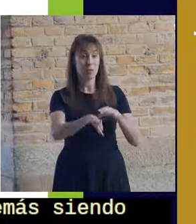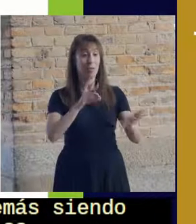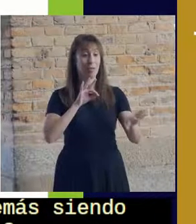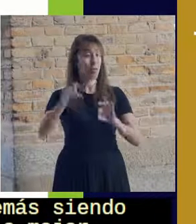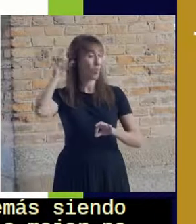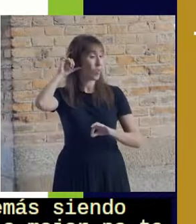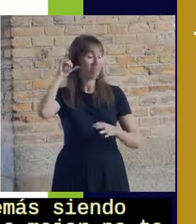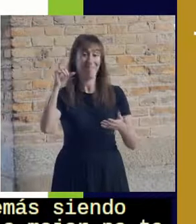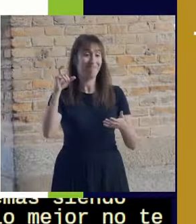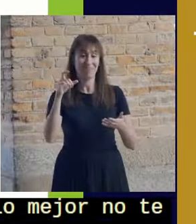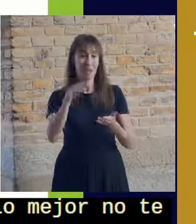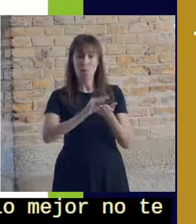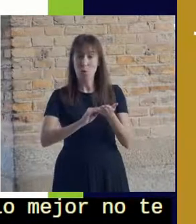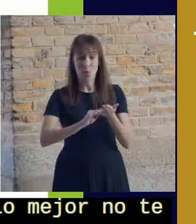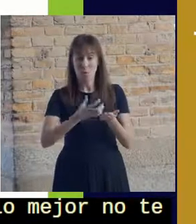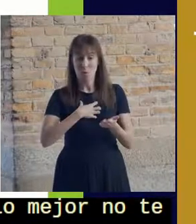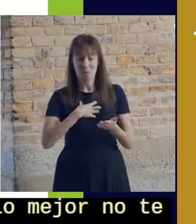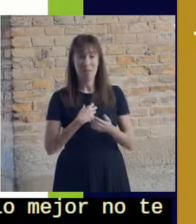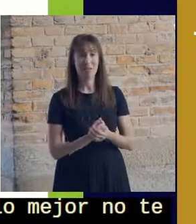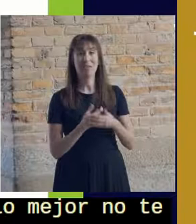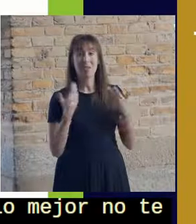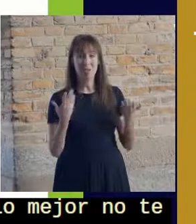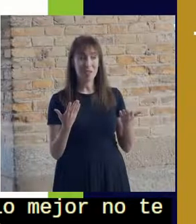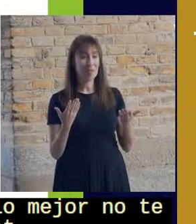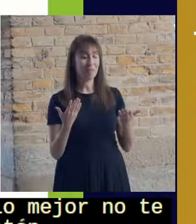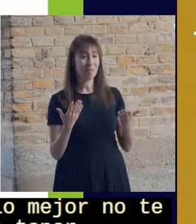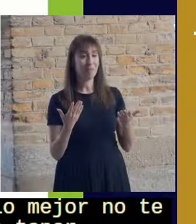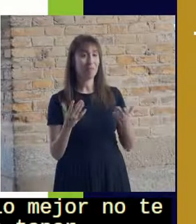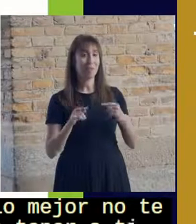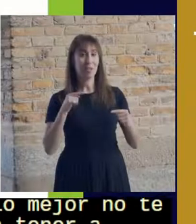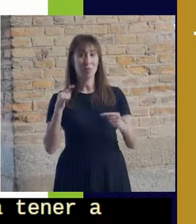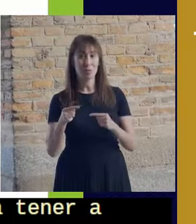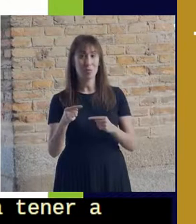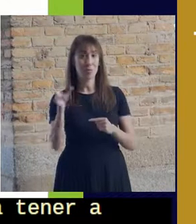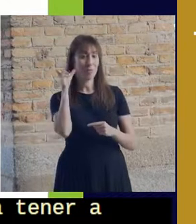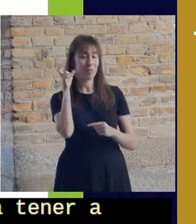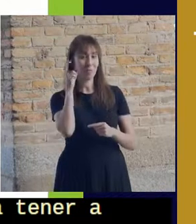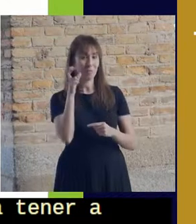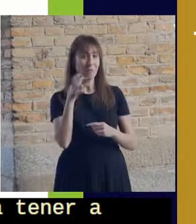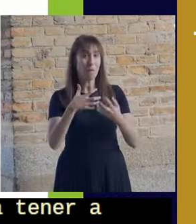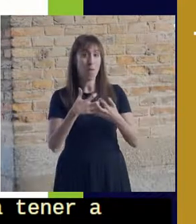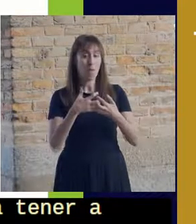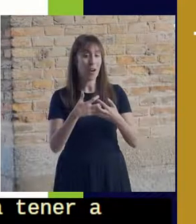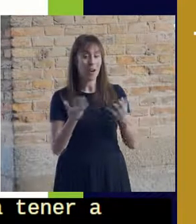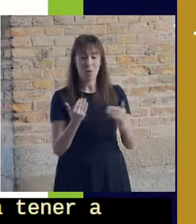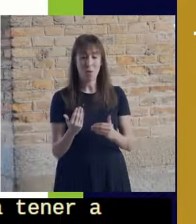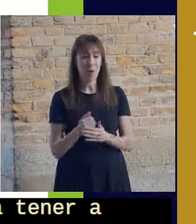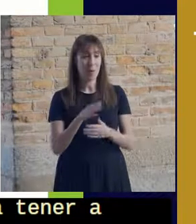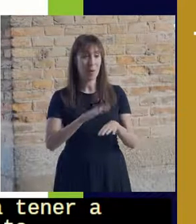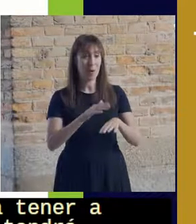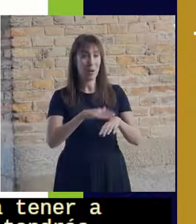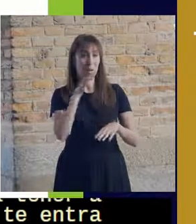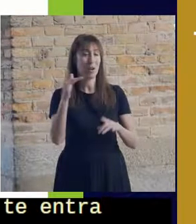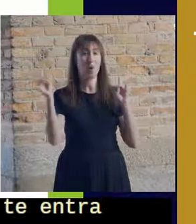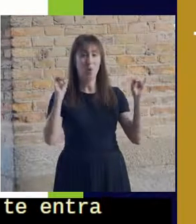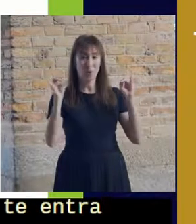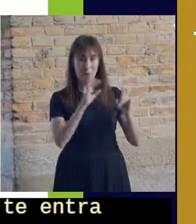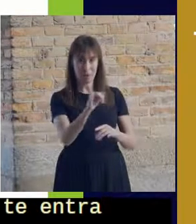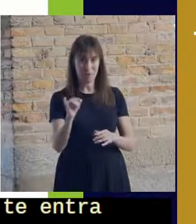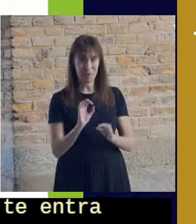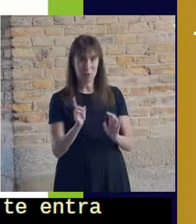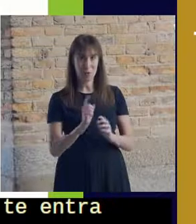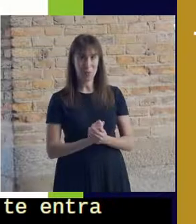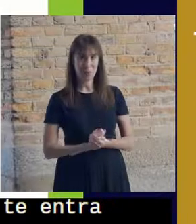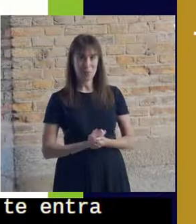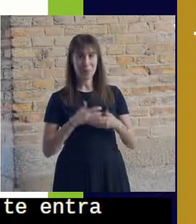lo mejor no te soluciona el problema que tú tienes y no consigues a tener a tener una audición funcional porque nada más que te entra ruido